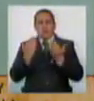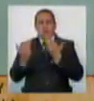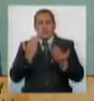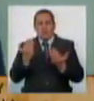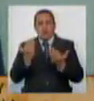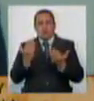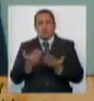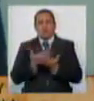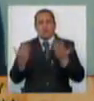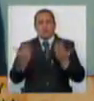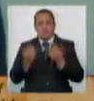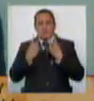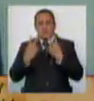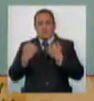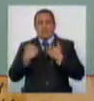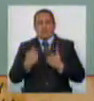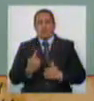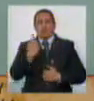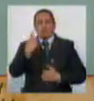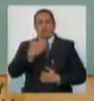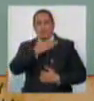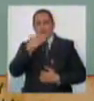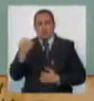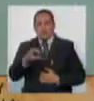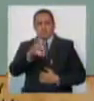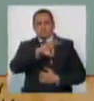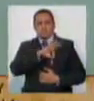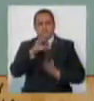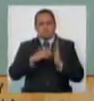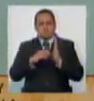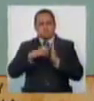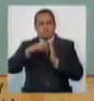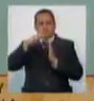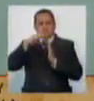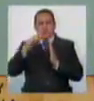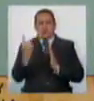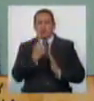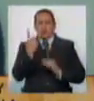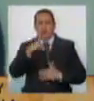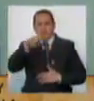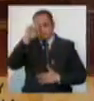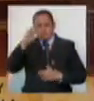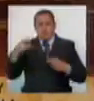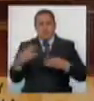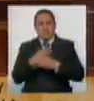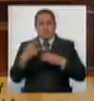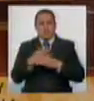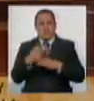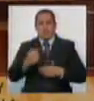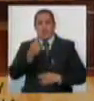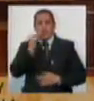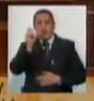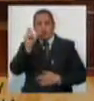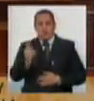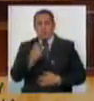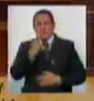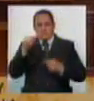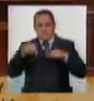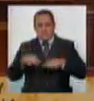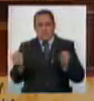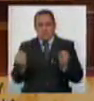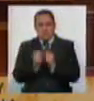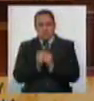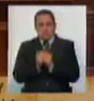Antonio, que tiene uno de los mejores puntajes en matemáticas en el país. Juan Alberto está aquí con